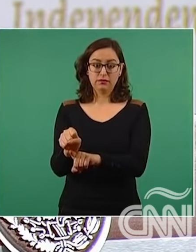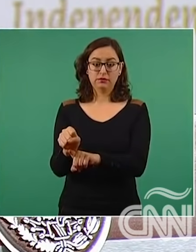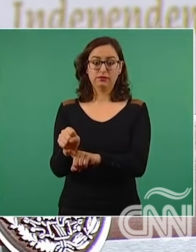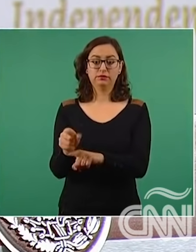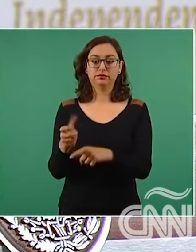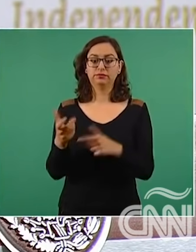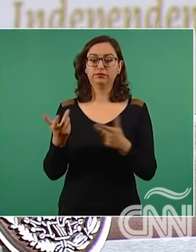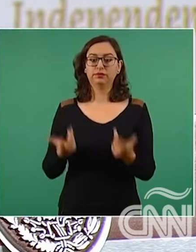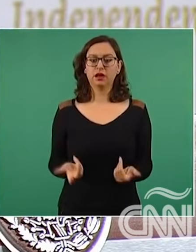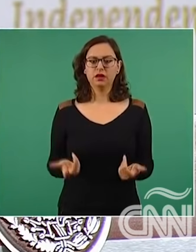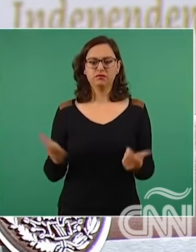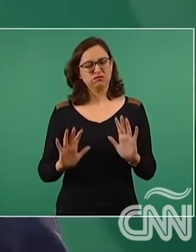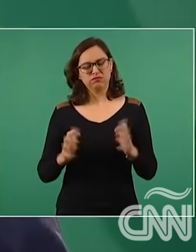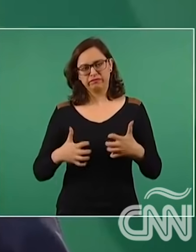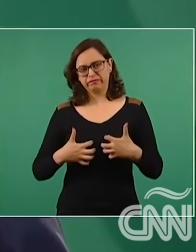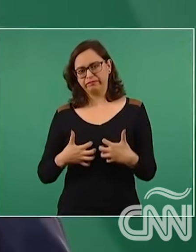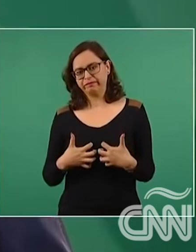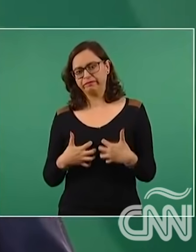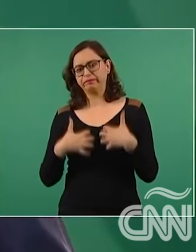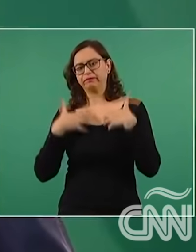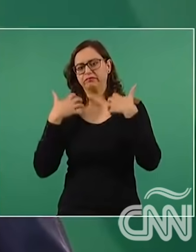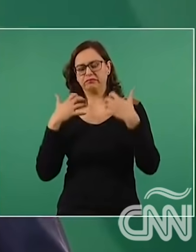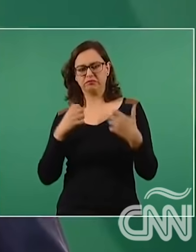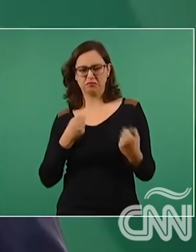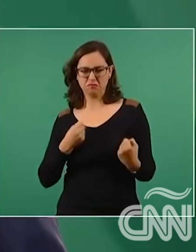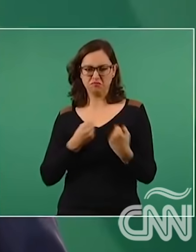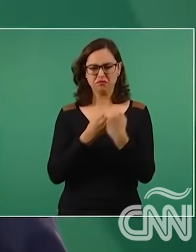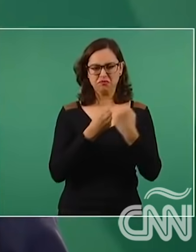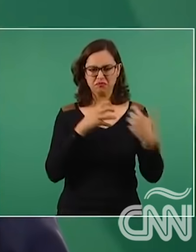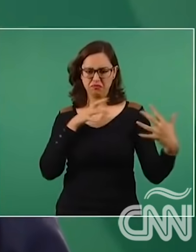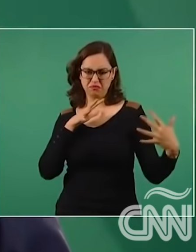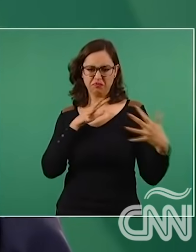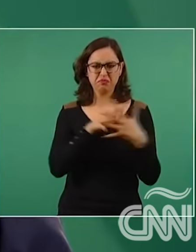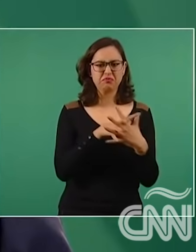el camino de la violencia, de la confrontación,